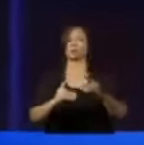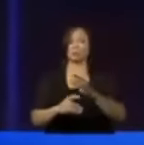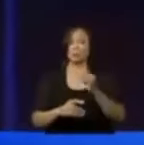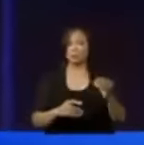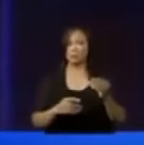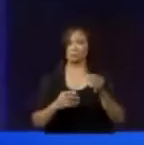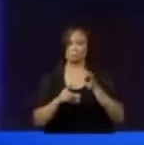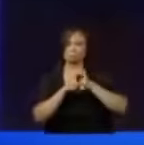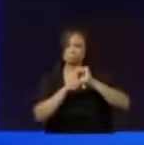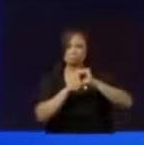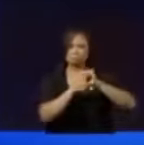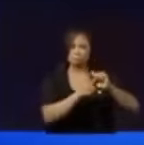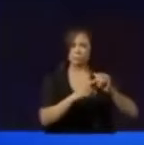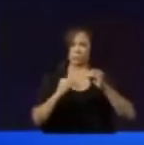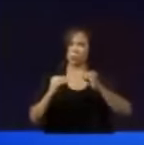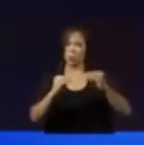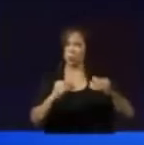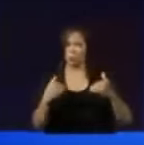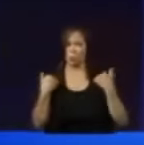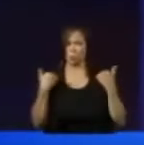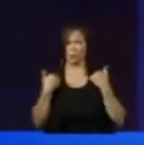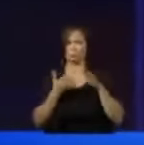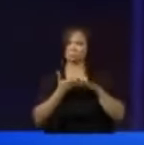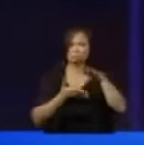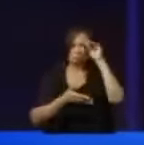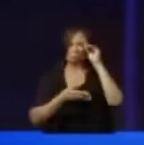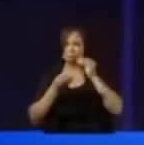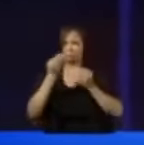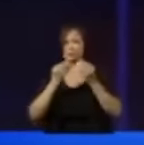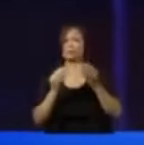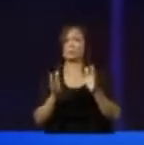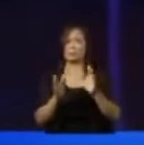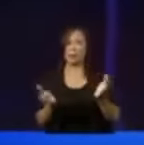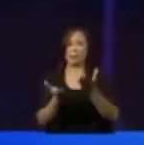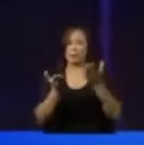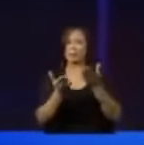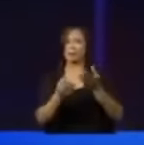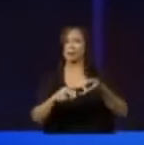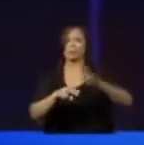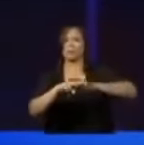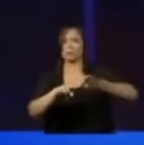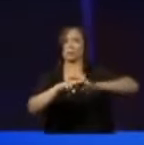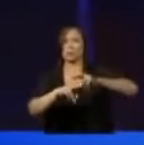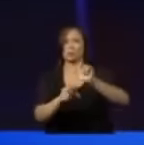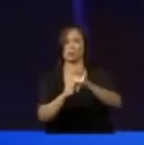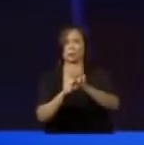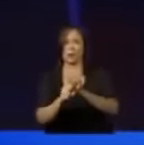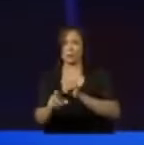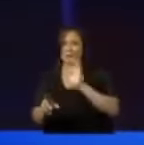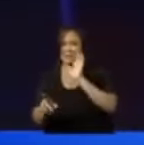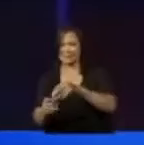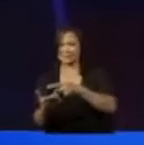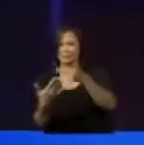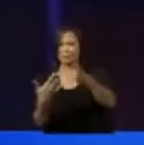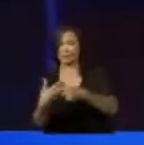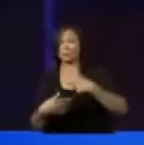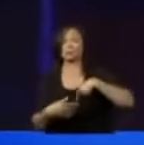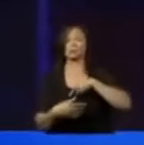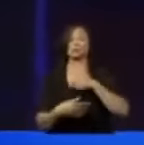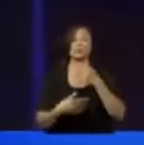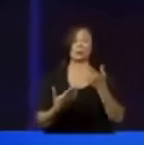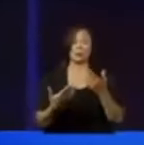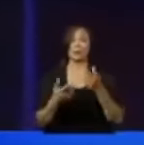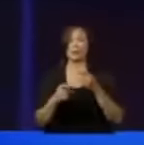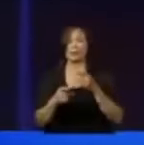educación, entrenamos mejor a nuestros jóvenes, pero también impulsamos los empleos. Y esa ha sido la filosofía de este gobierno. Y por eso tenemos